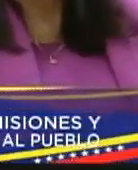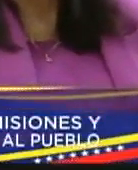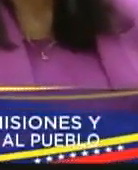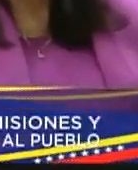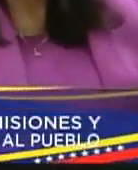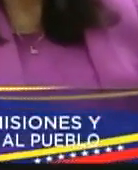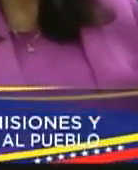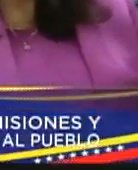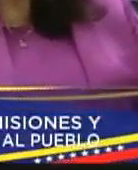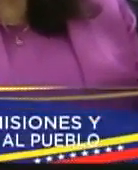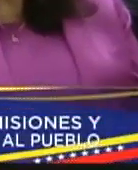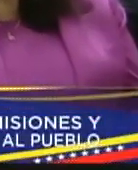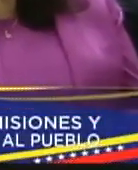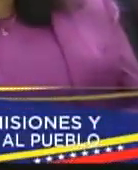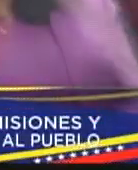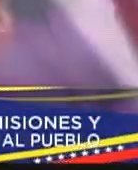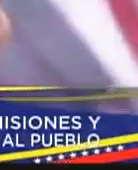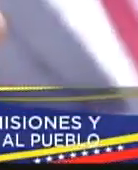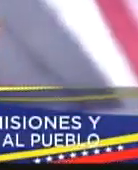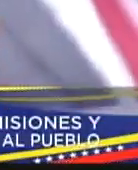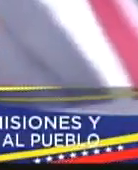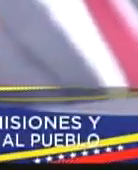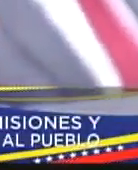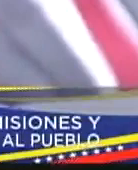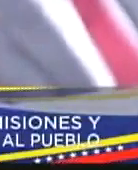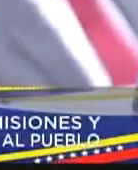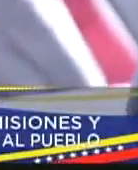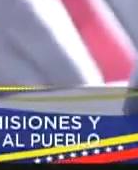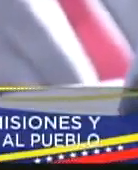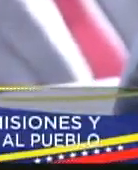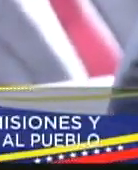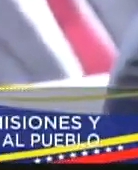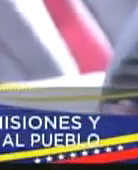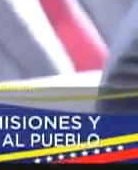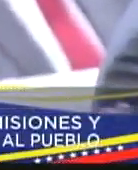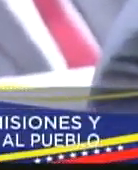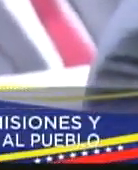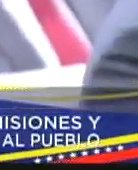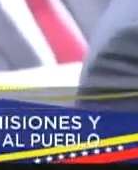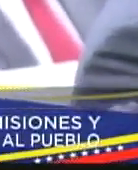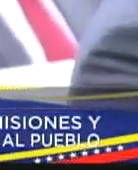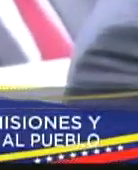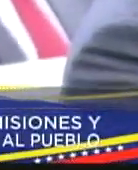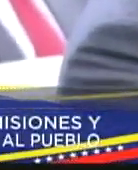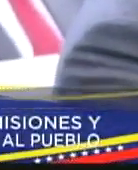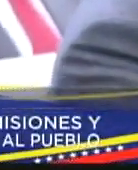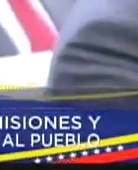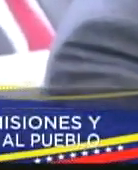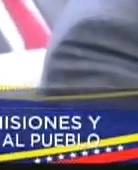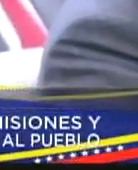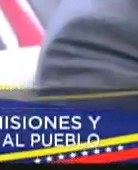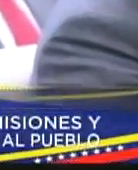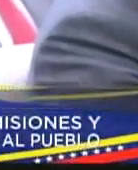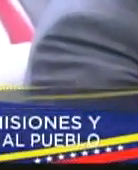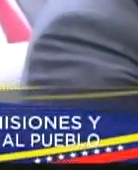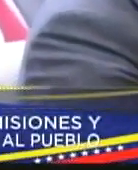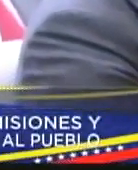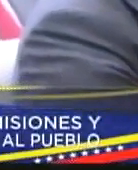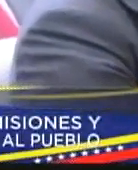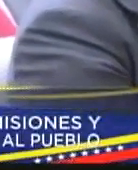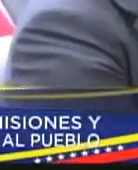juventud la nueva generación de misiones y grandes misiones para proteger a los sectores más vulnerados y